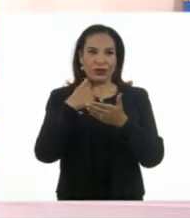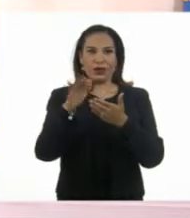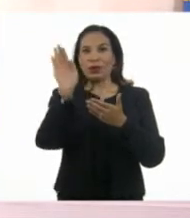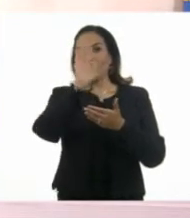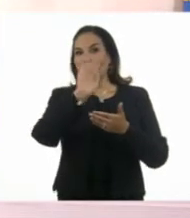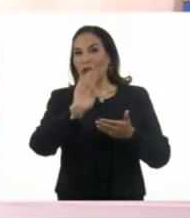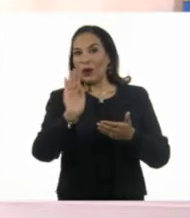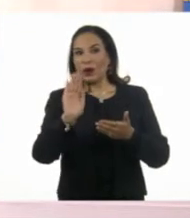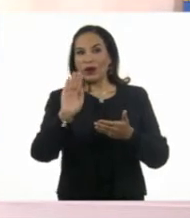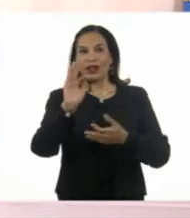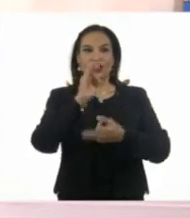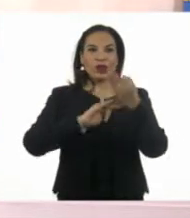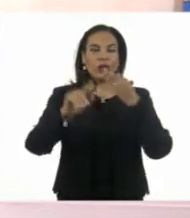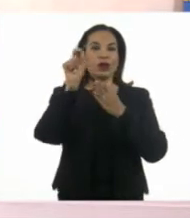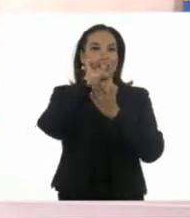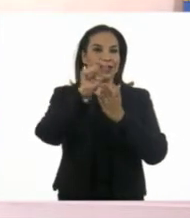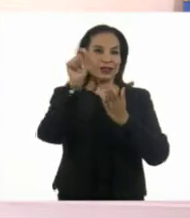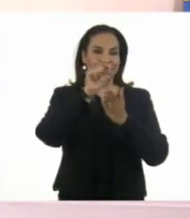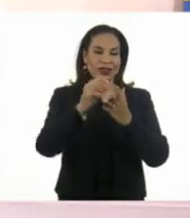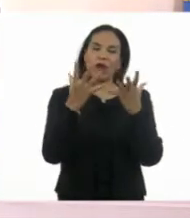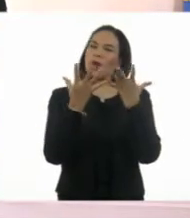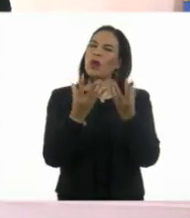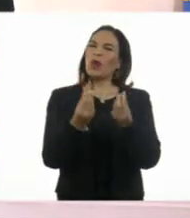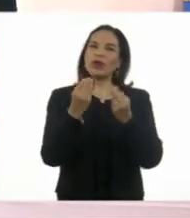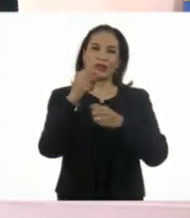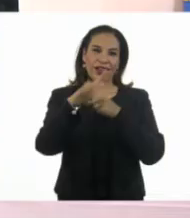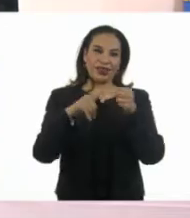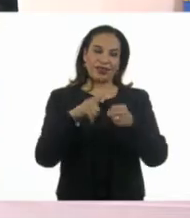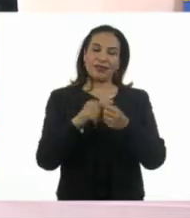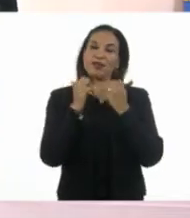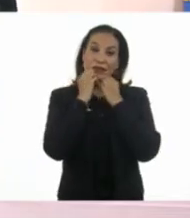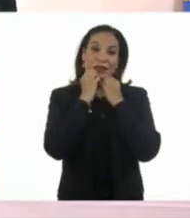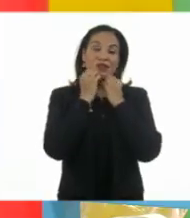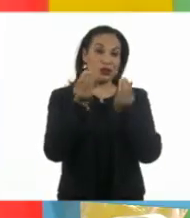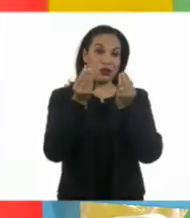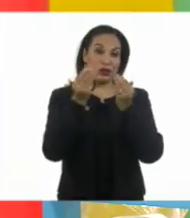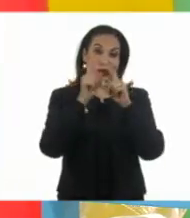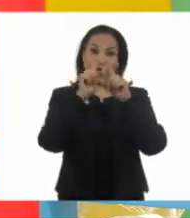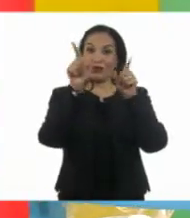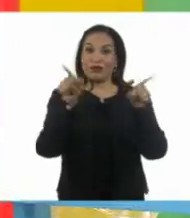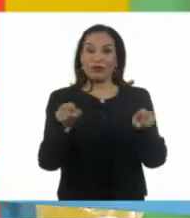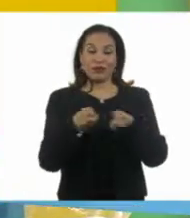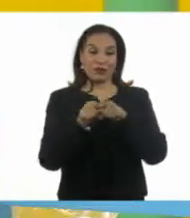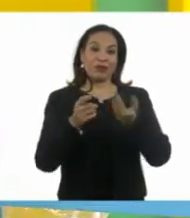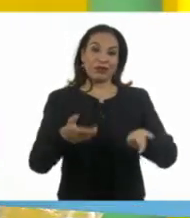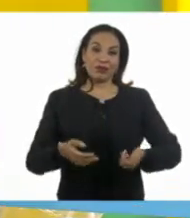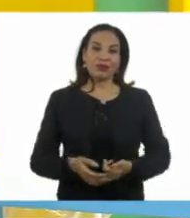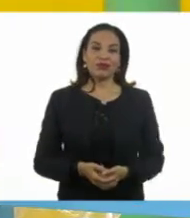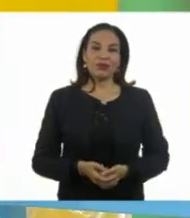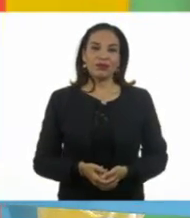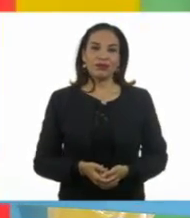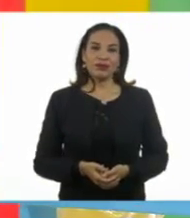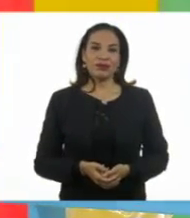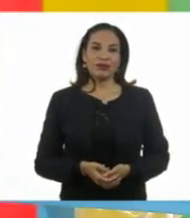borrar todo porque vamos a escribir muchos animales. Oh, sí, se necesita mucho espacio.